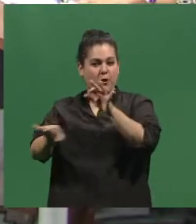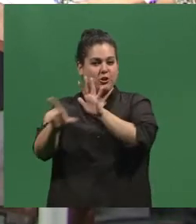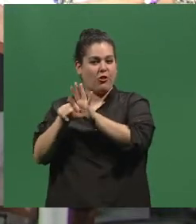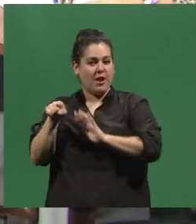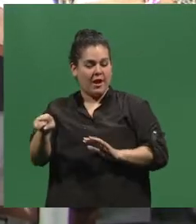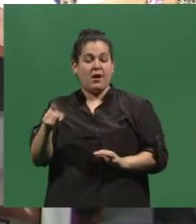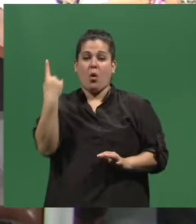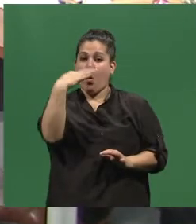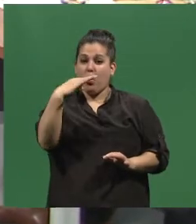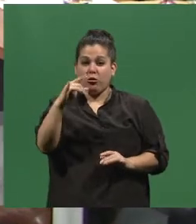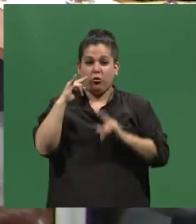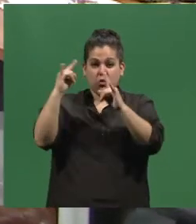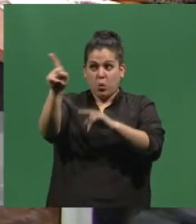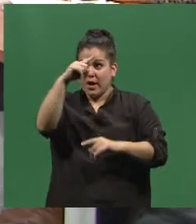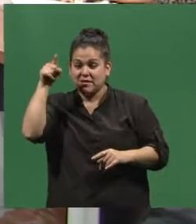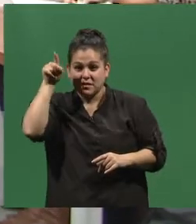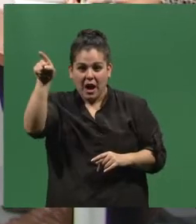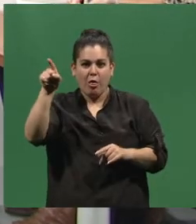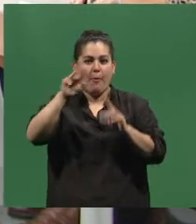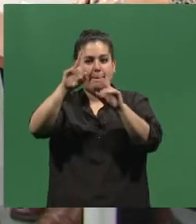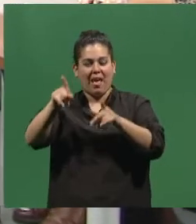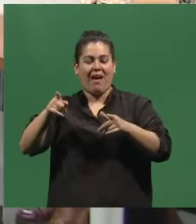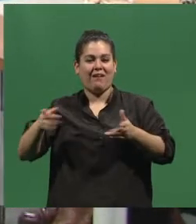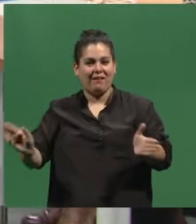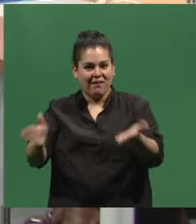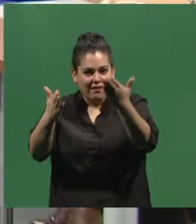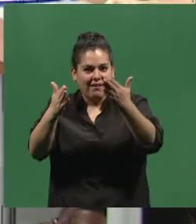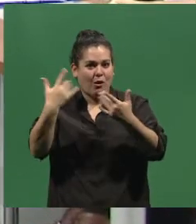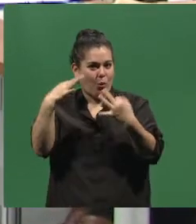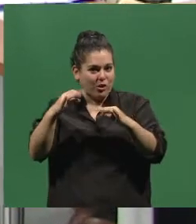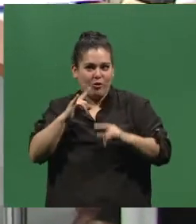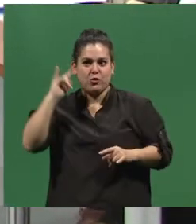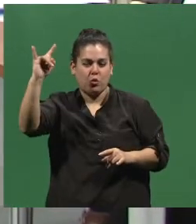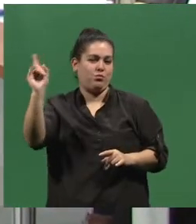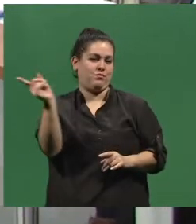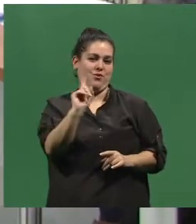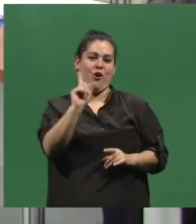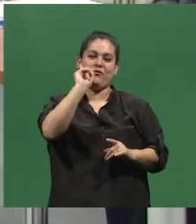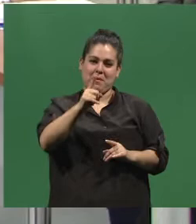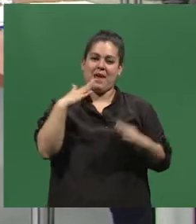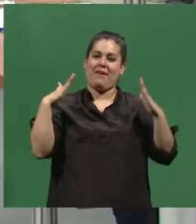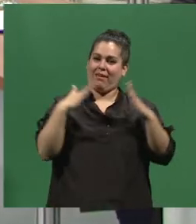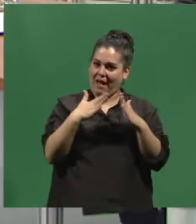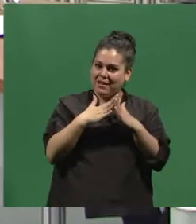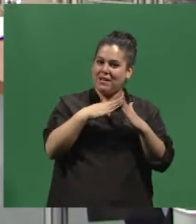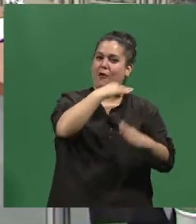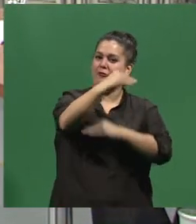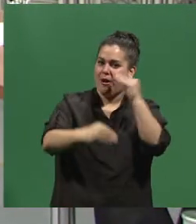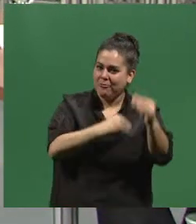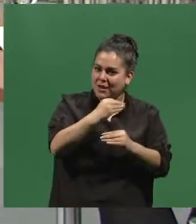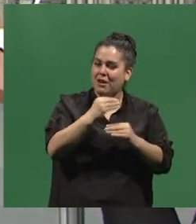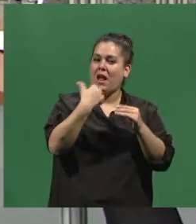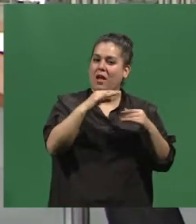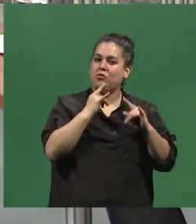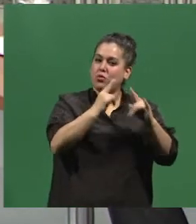que únicamente desde el Estado no se pueden aplicar políticas que favorezcan este tipo de problemas, sino que desde la casa, desde la familia, se